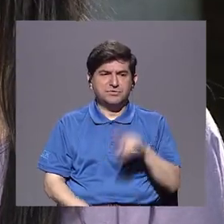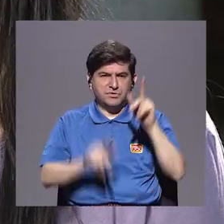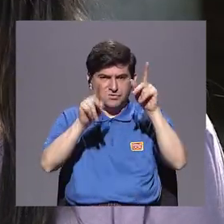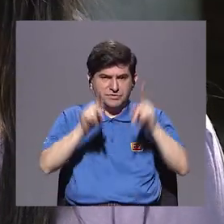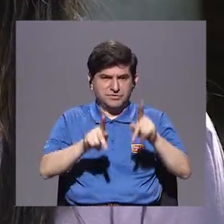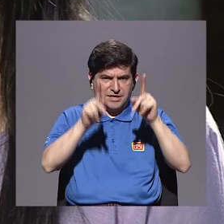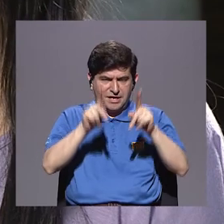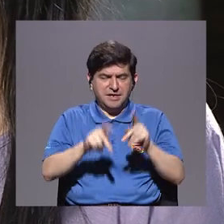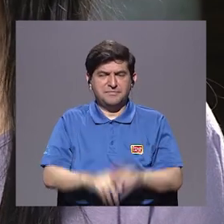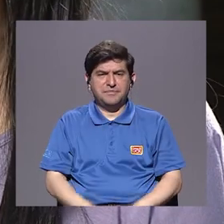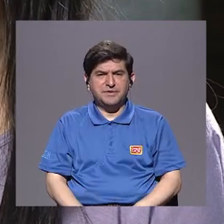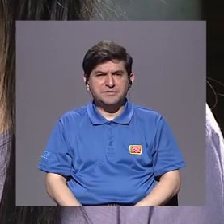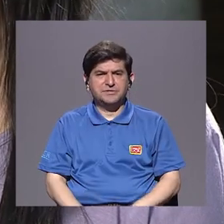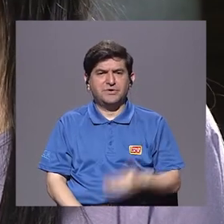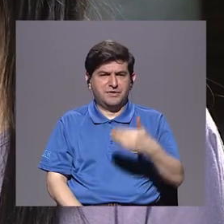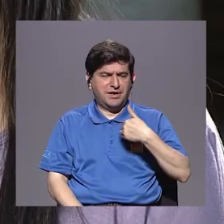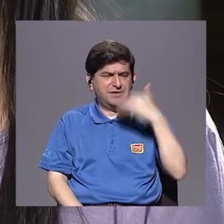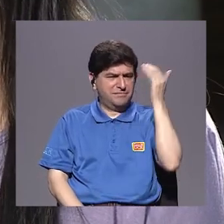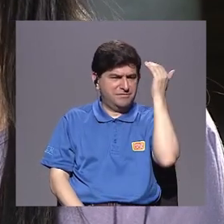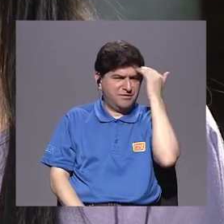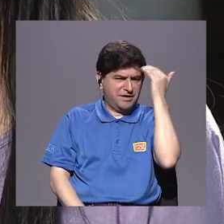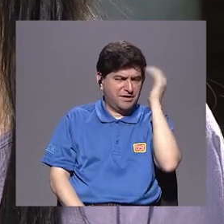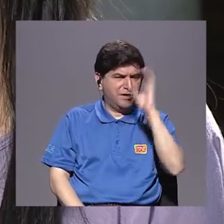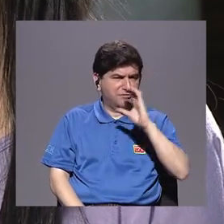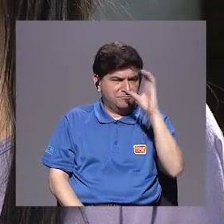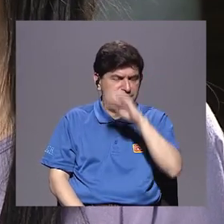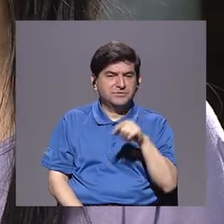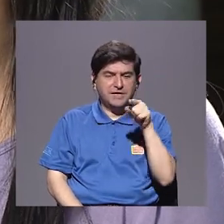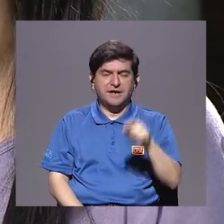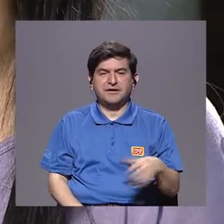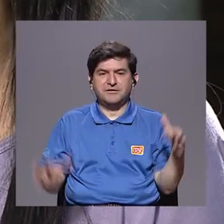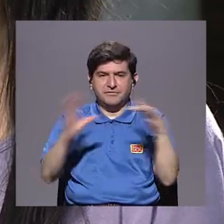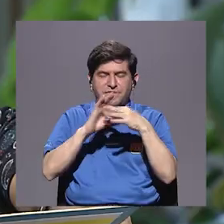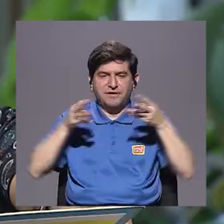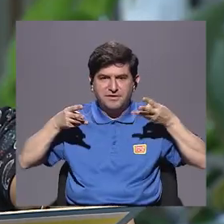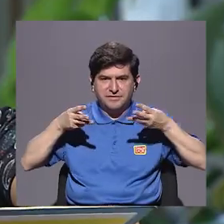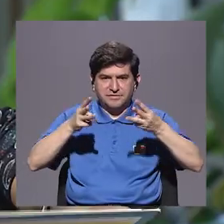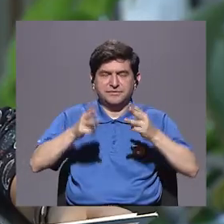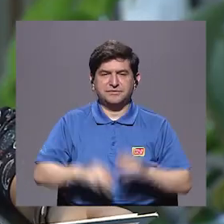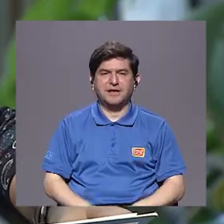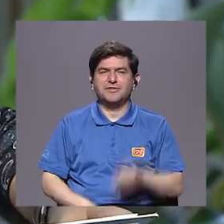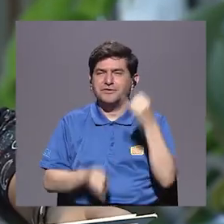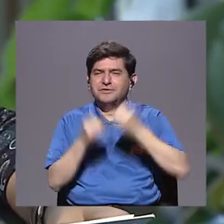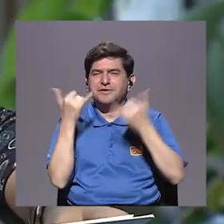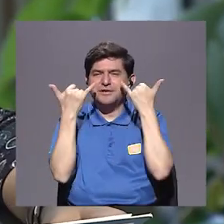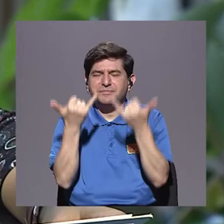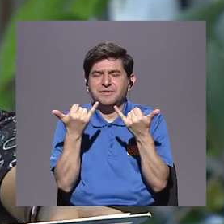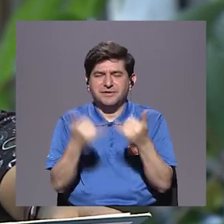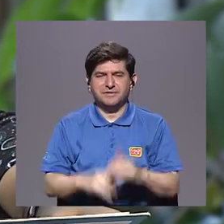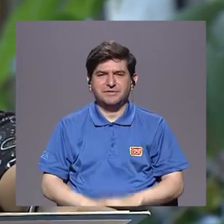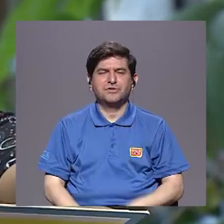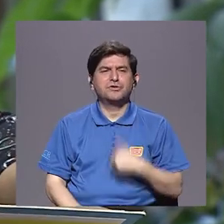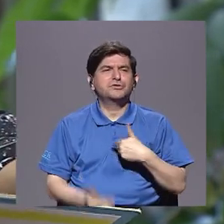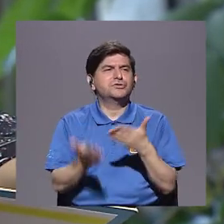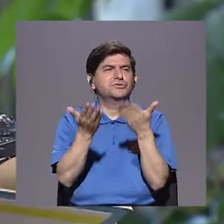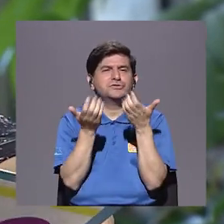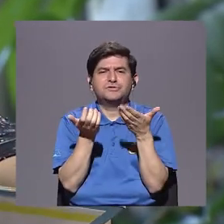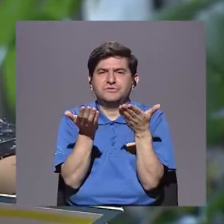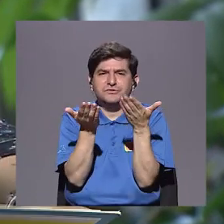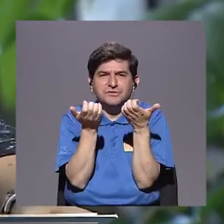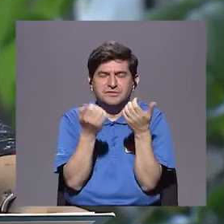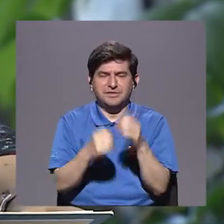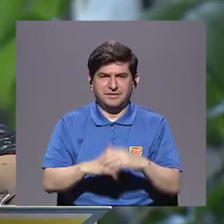pongamos en manos de una persona que tenga bastante conocimiento del método. Y ya... Para finalizar este bloque,